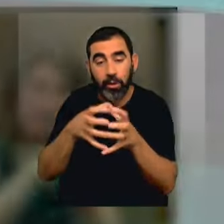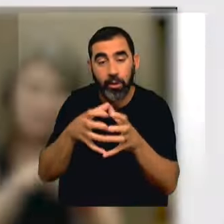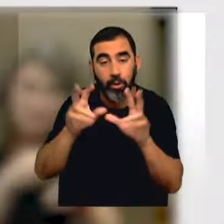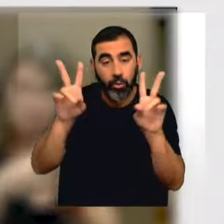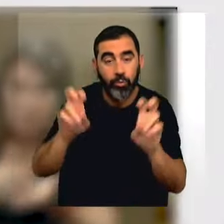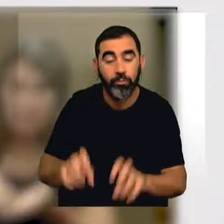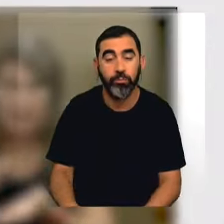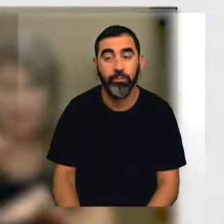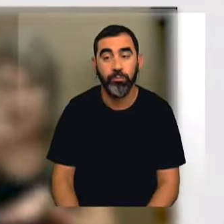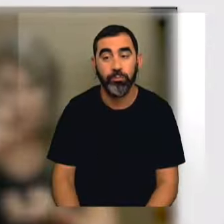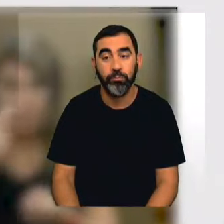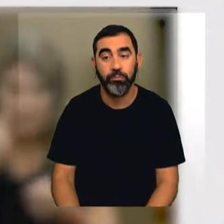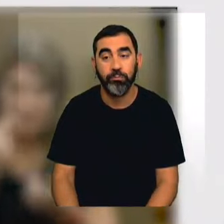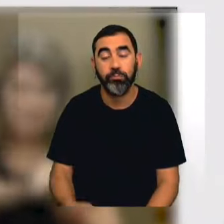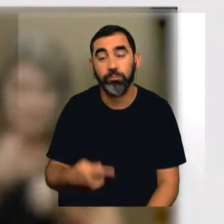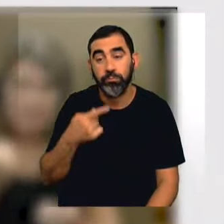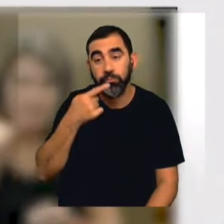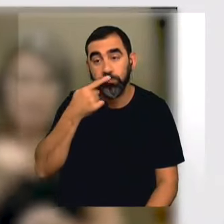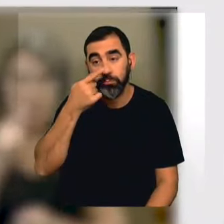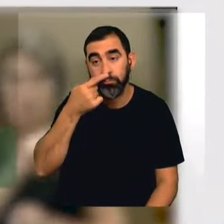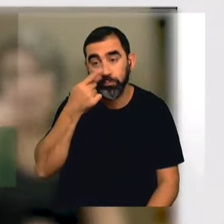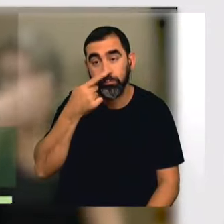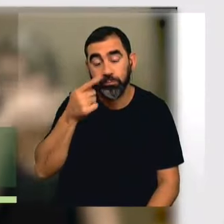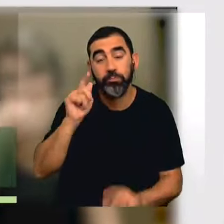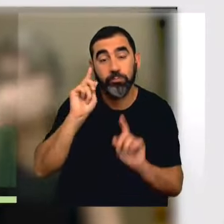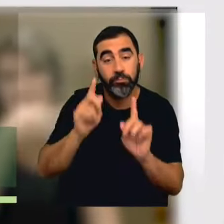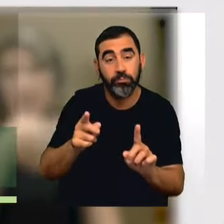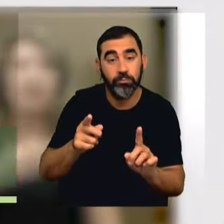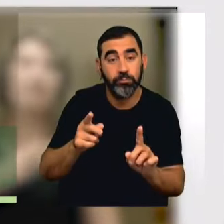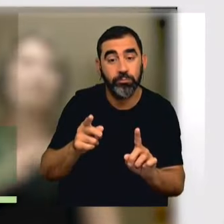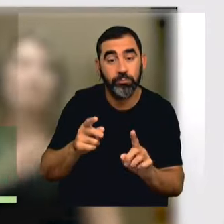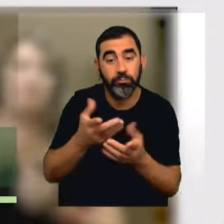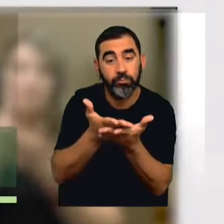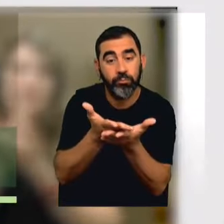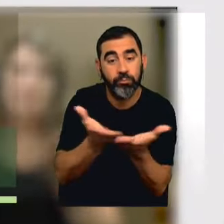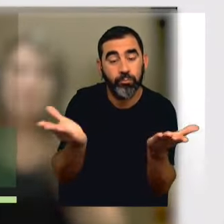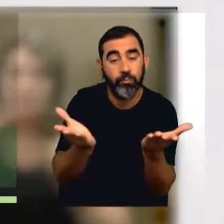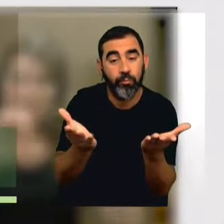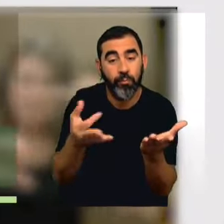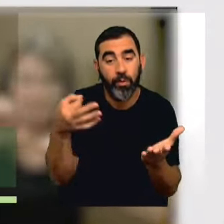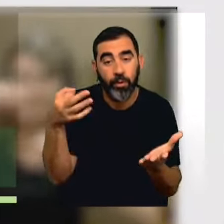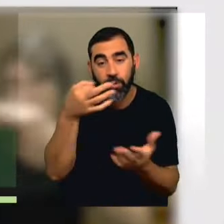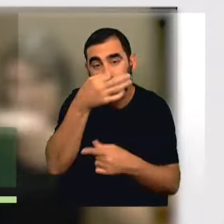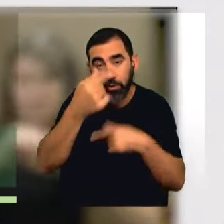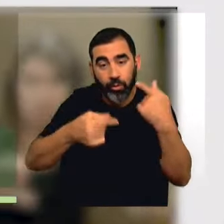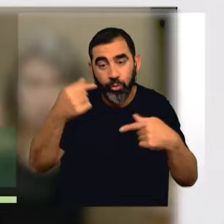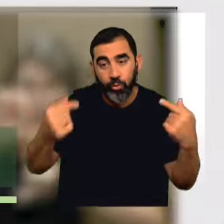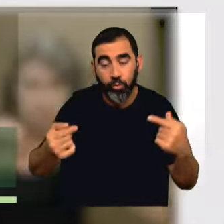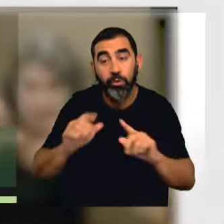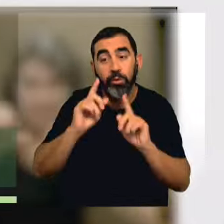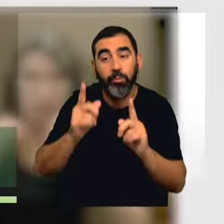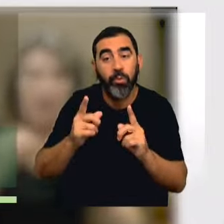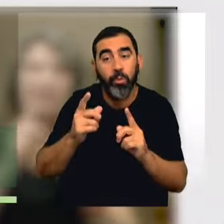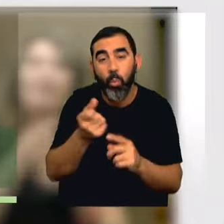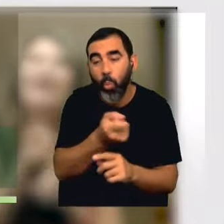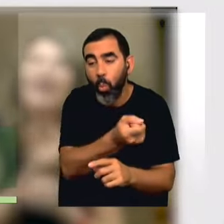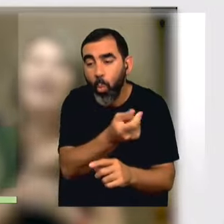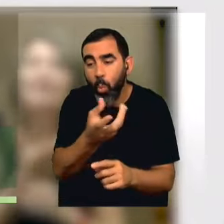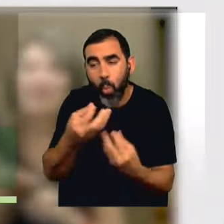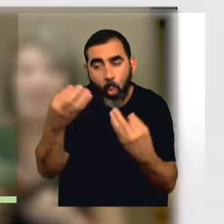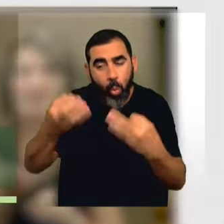tema lo que es interesante es que no solamente te muestra Cuáles son las sustancias que están uti sino Cuánto se está